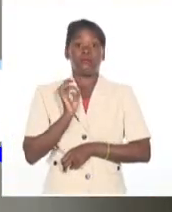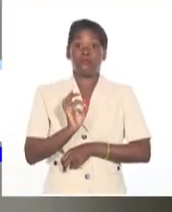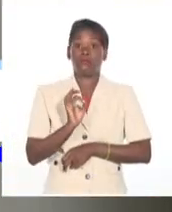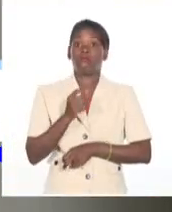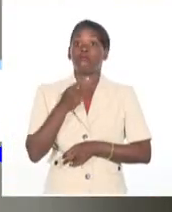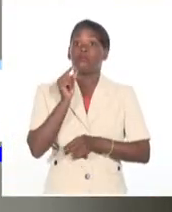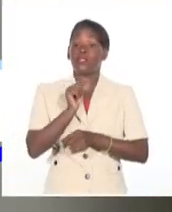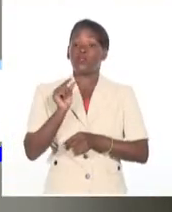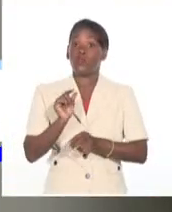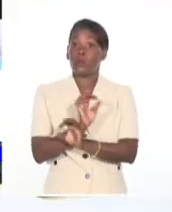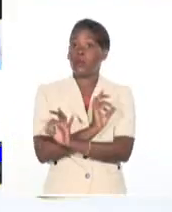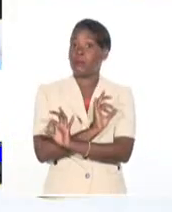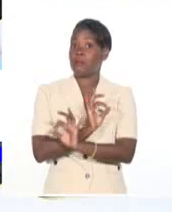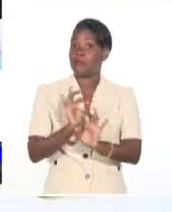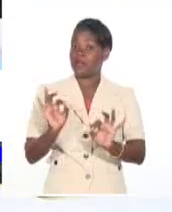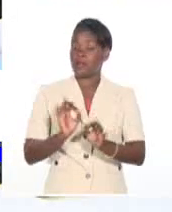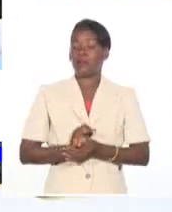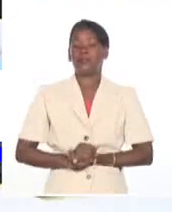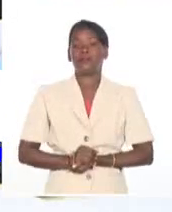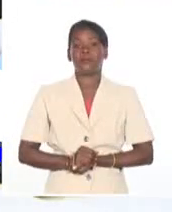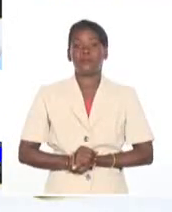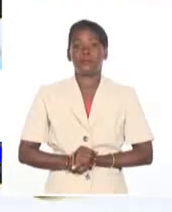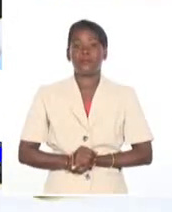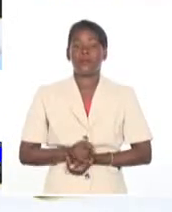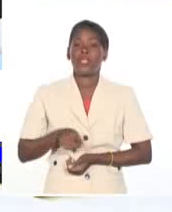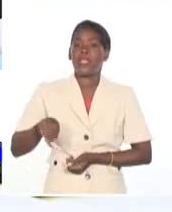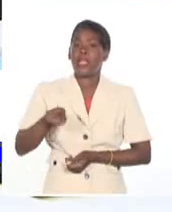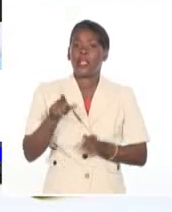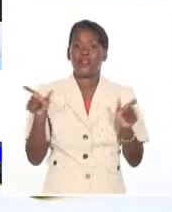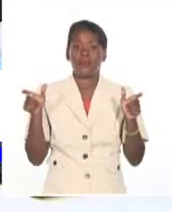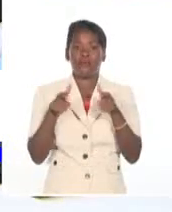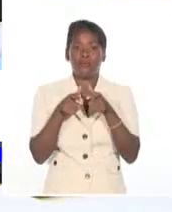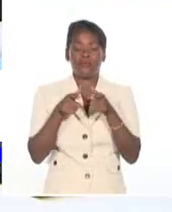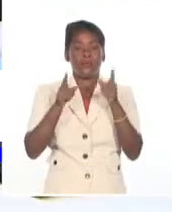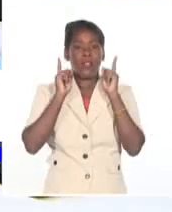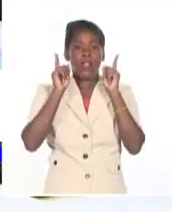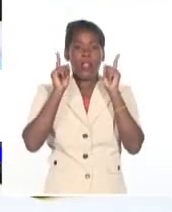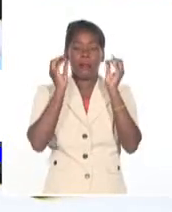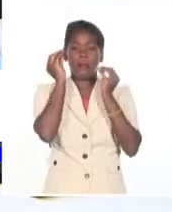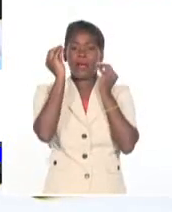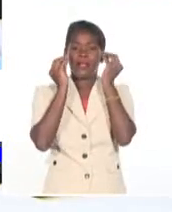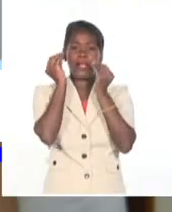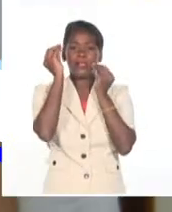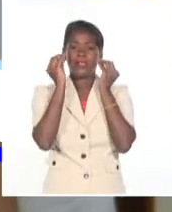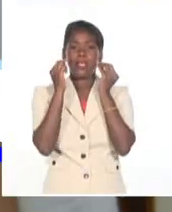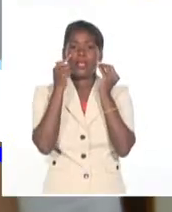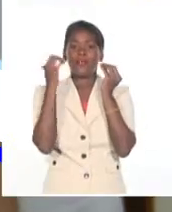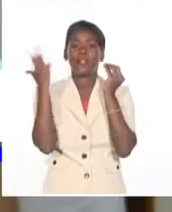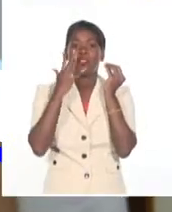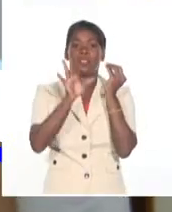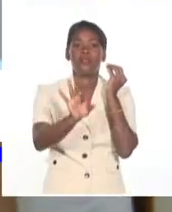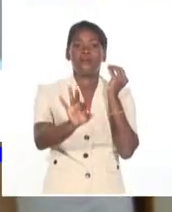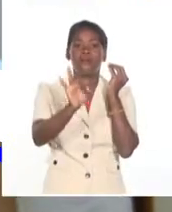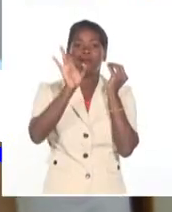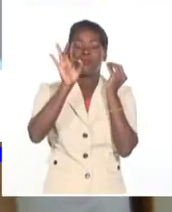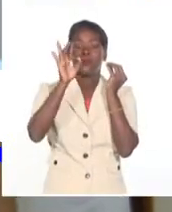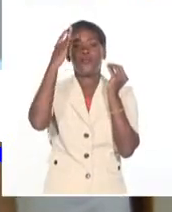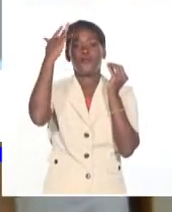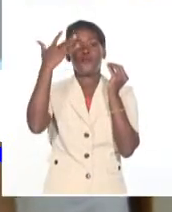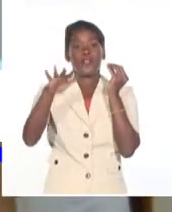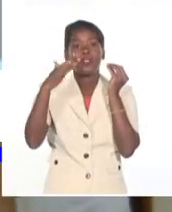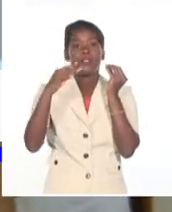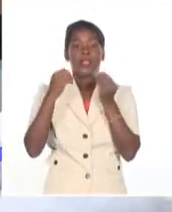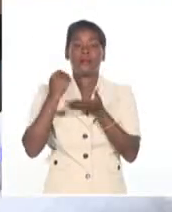Santiago Alfonso y Daria María Soto se reunió esta tarde para deliberar y dar a conocer el Premio Nacional de las Artes Circenses